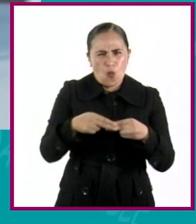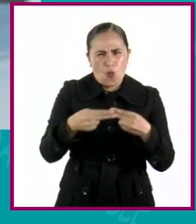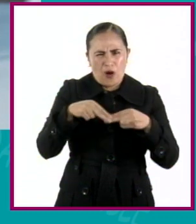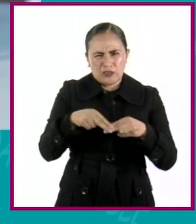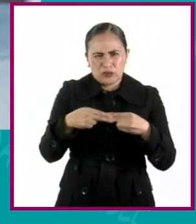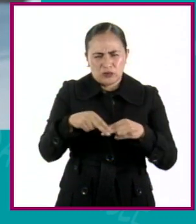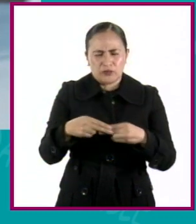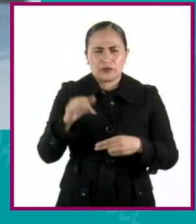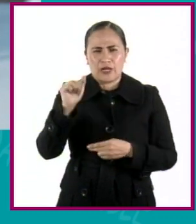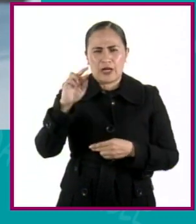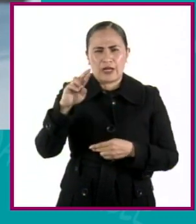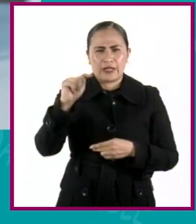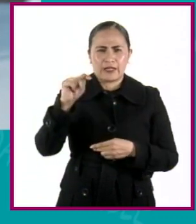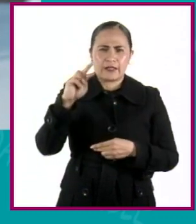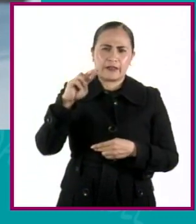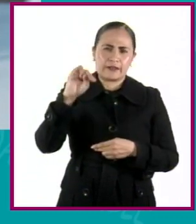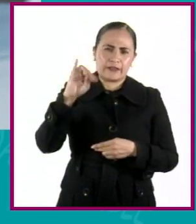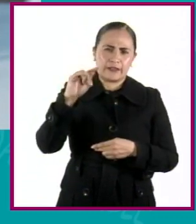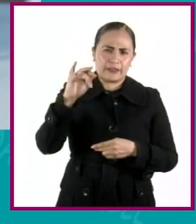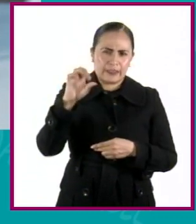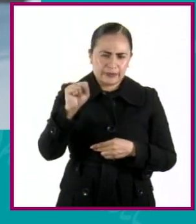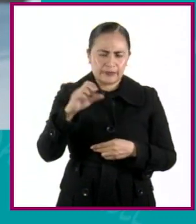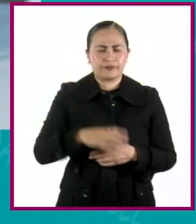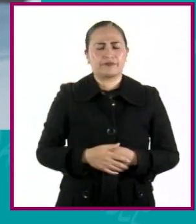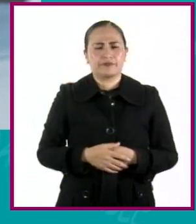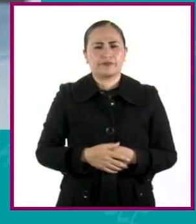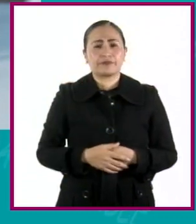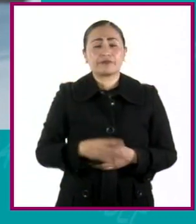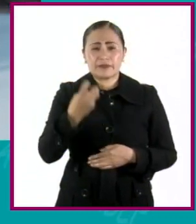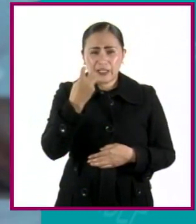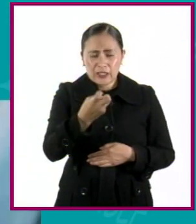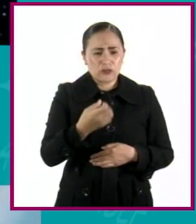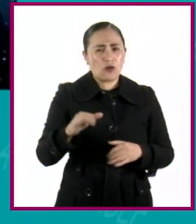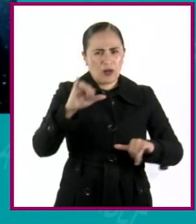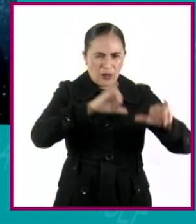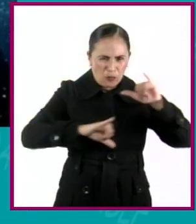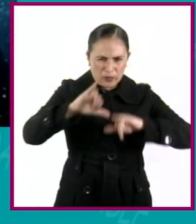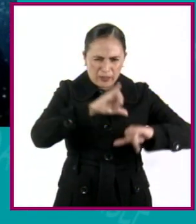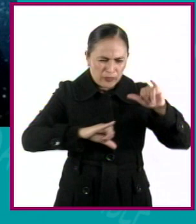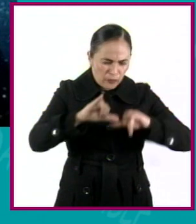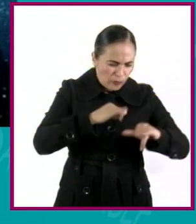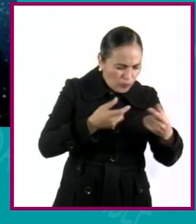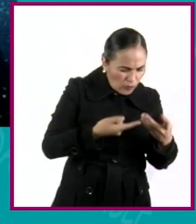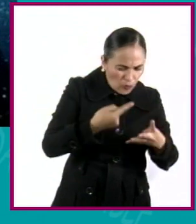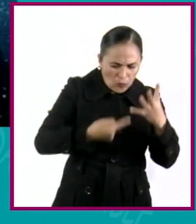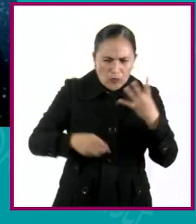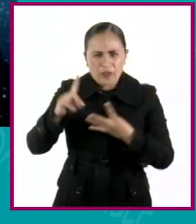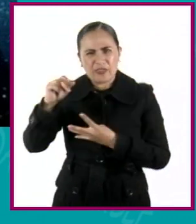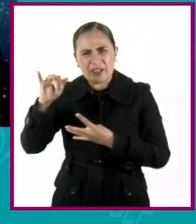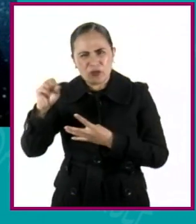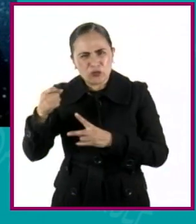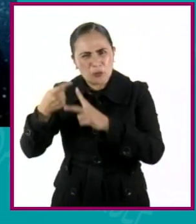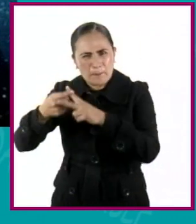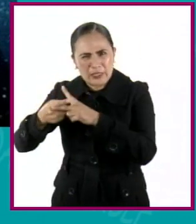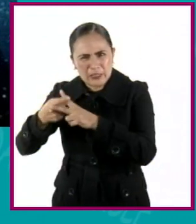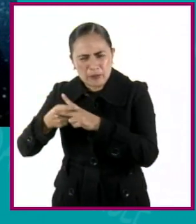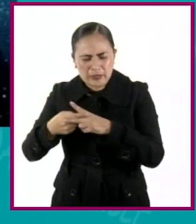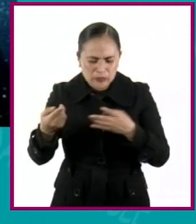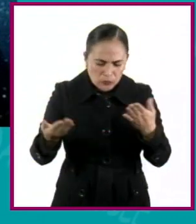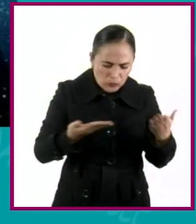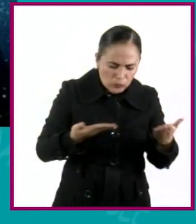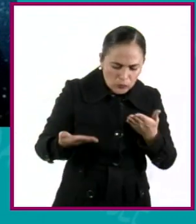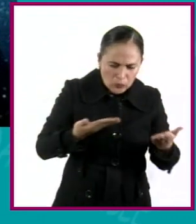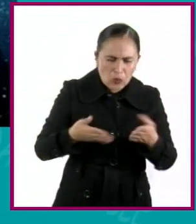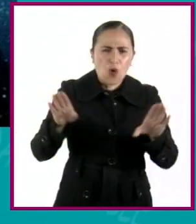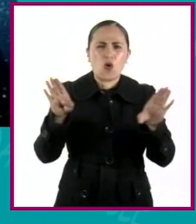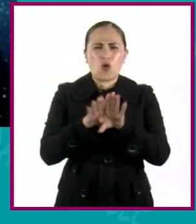Para construir estos modelos, se combinan datos obtenidos en el laboratorio con modelos matemáticos. Así se logra entender cómo